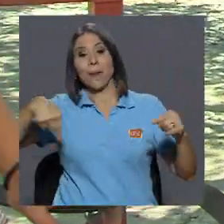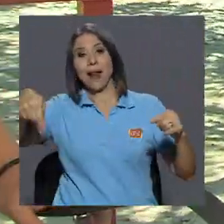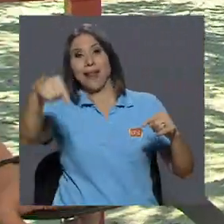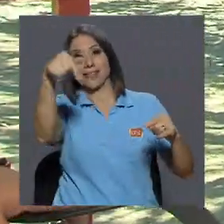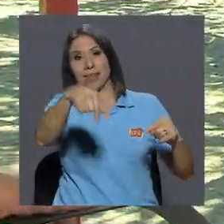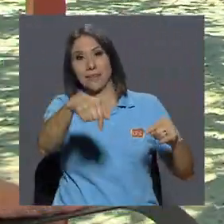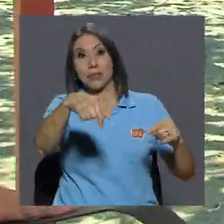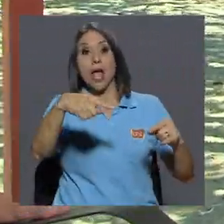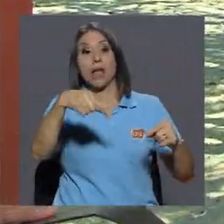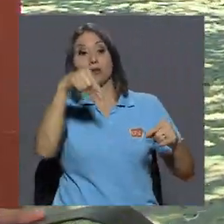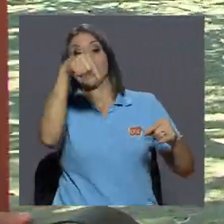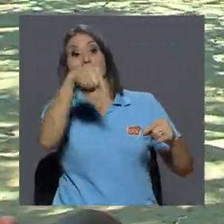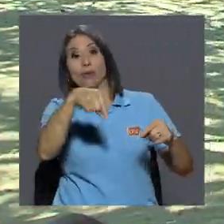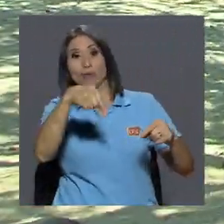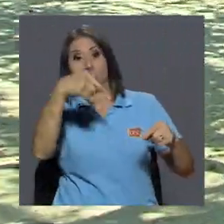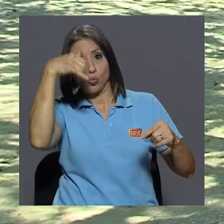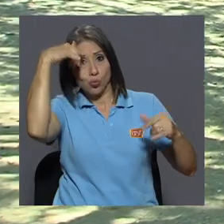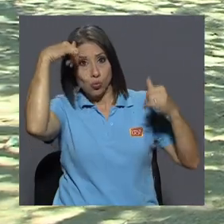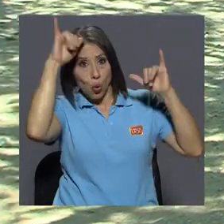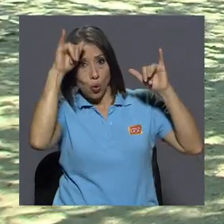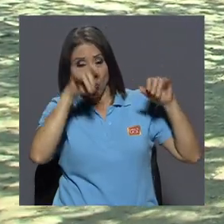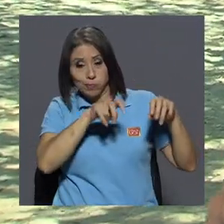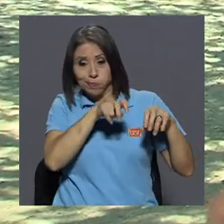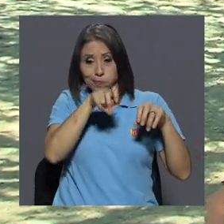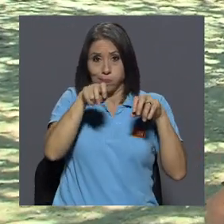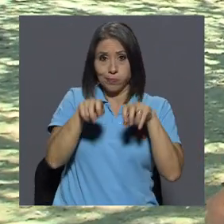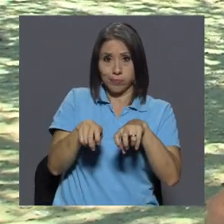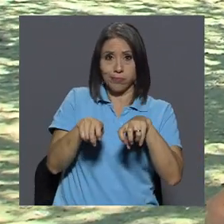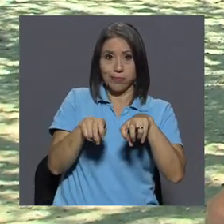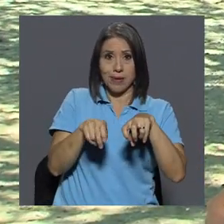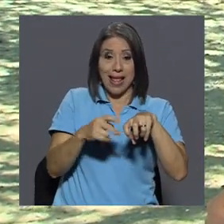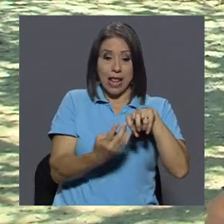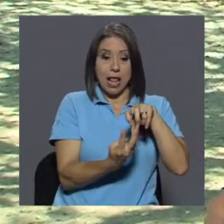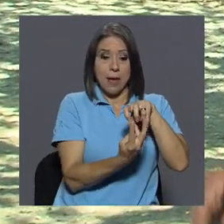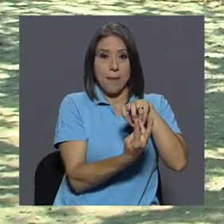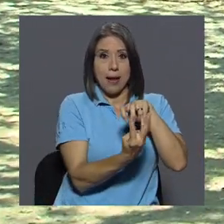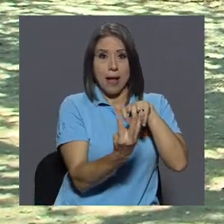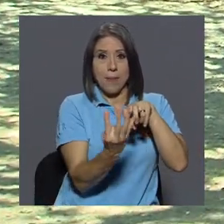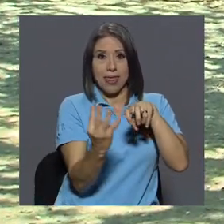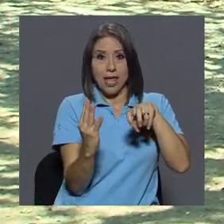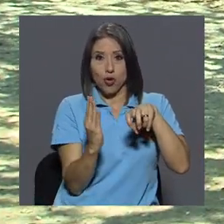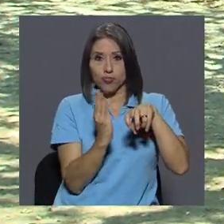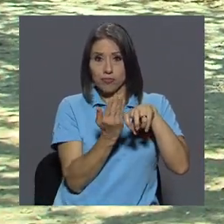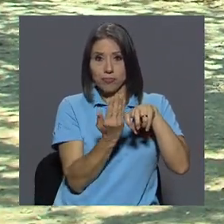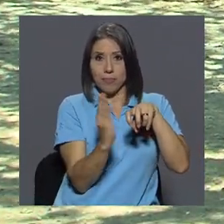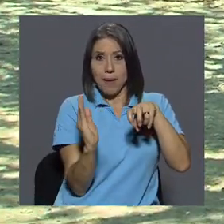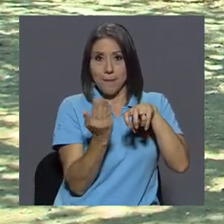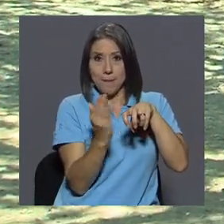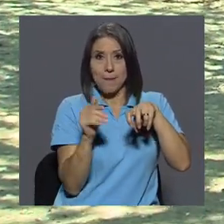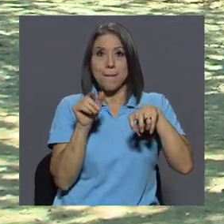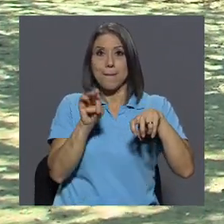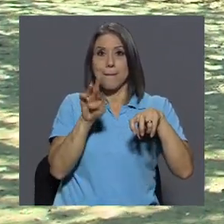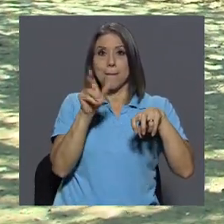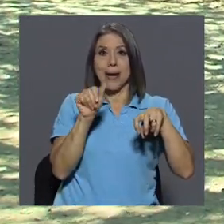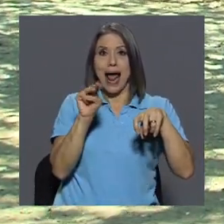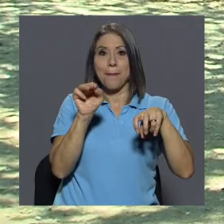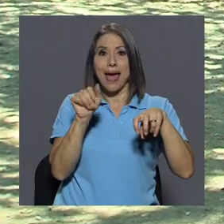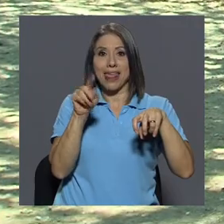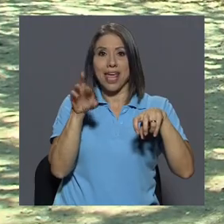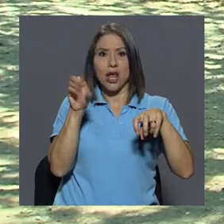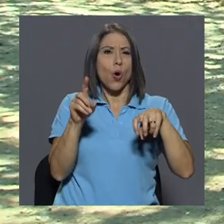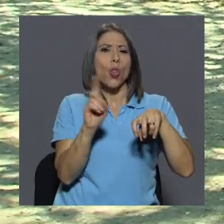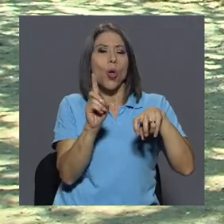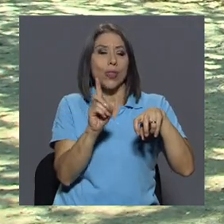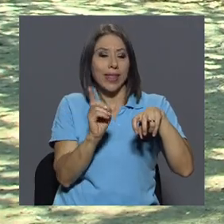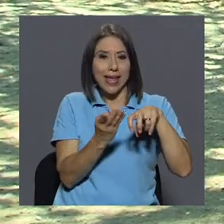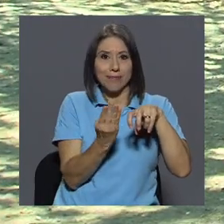Sacan un toro, lo amarran en el bramadero. El verdadero bramadero está en el